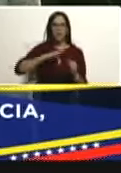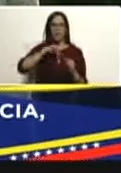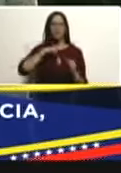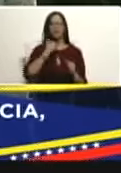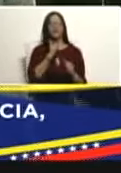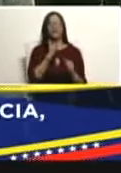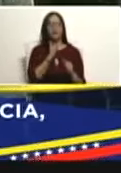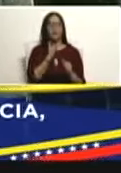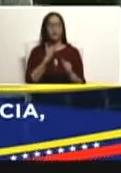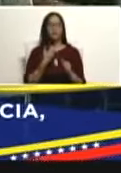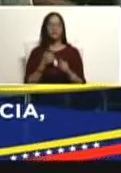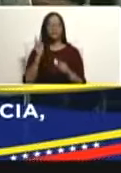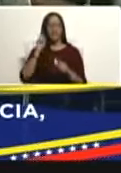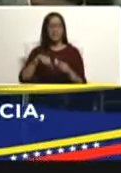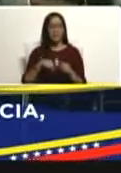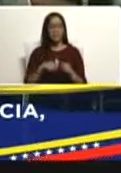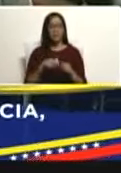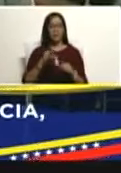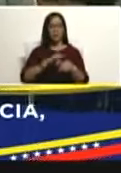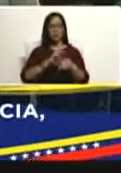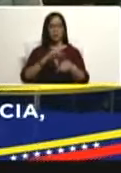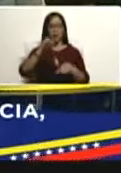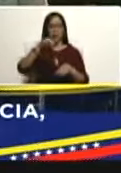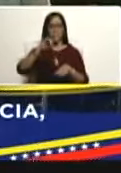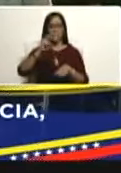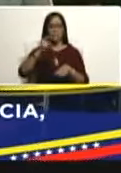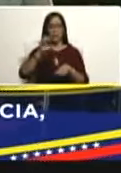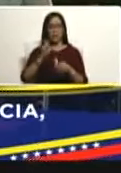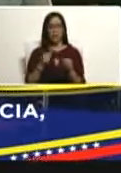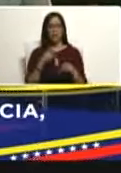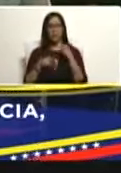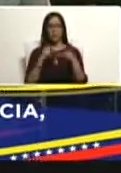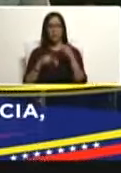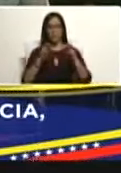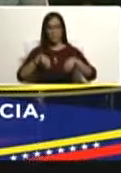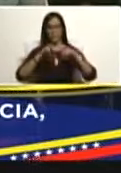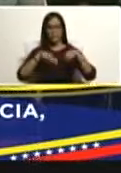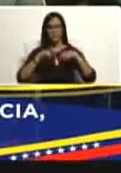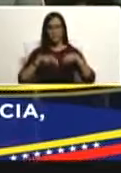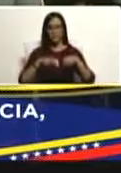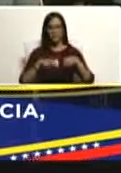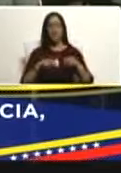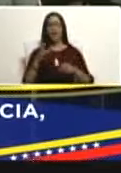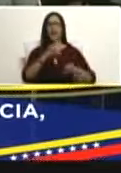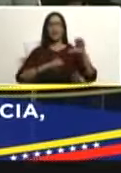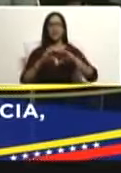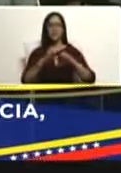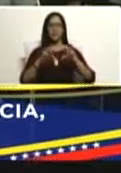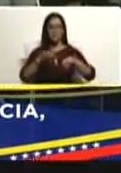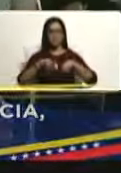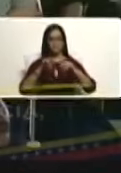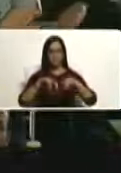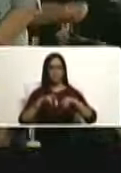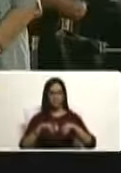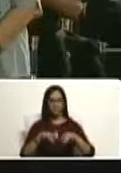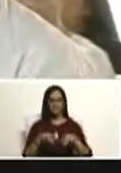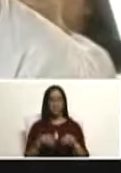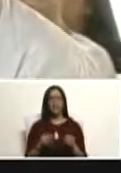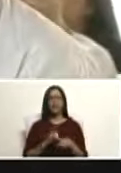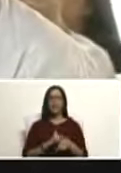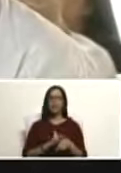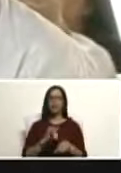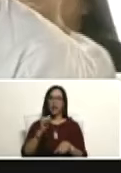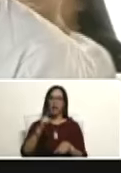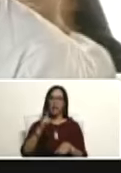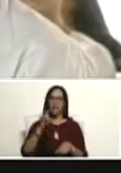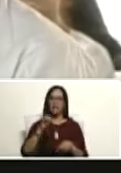doctor Miguel Ángel Núñez, abocado a la producción campesina, a la ciencia del conuco. Y la doctora Alicia Romero,